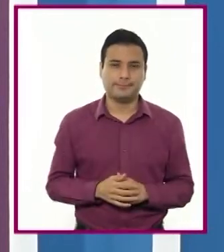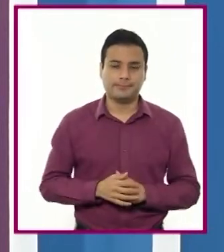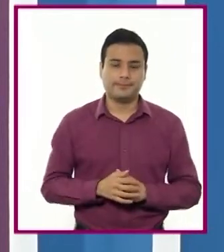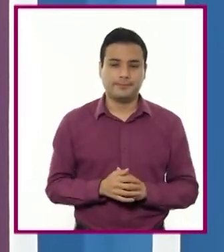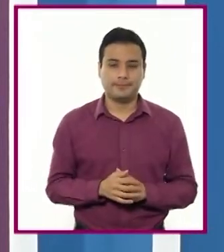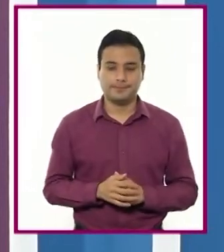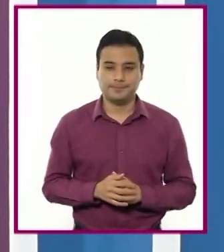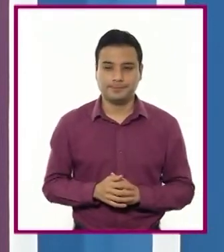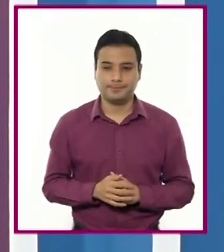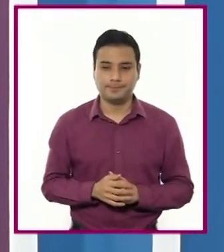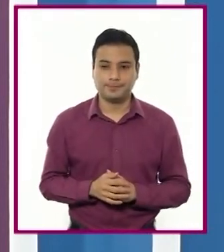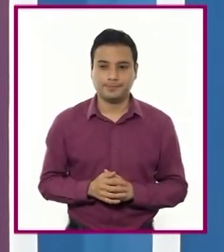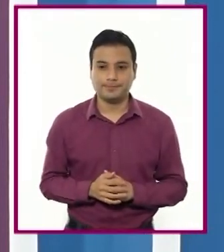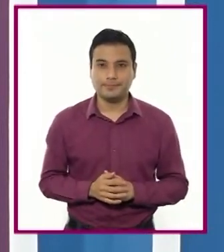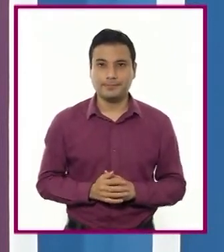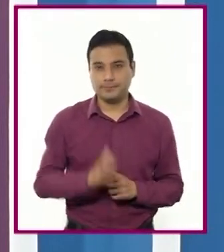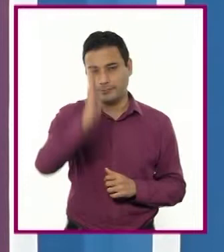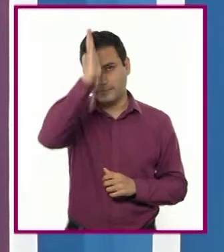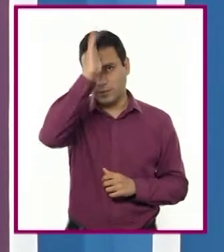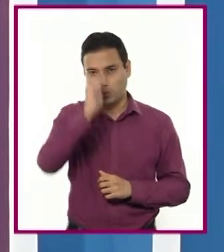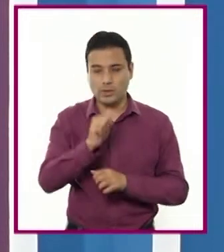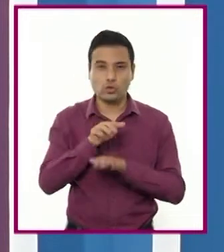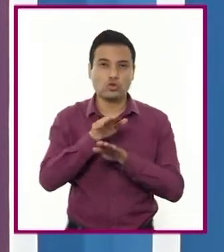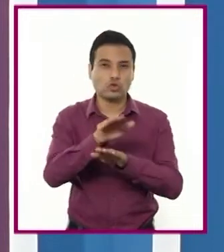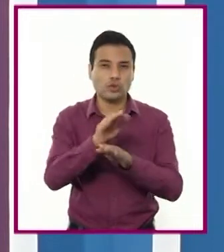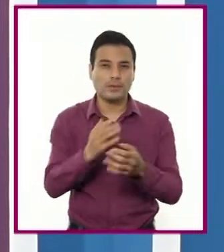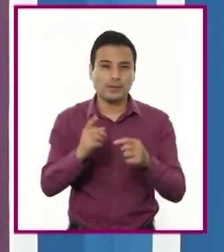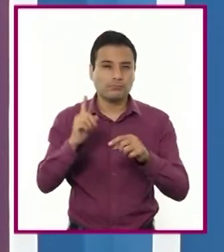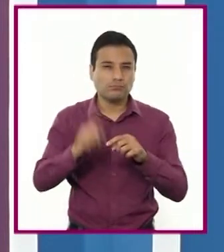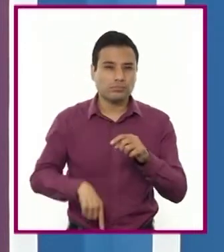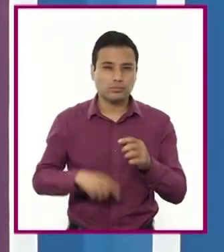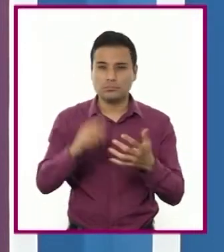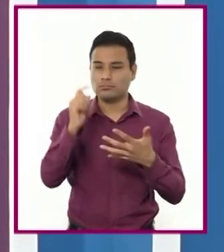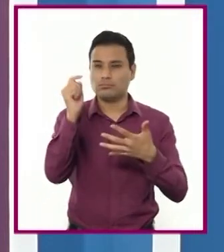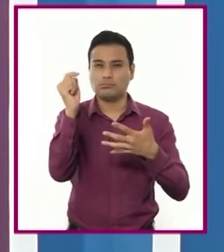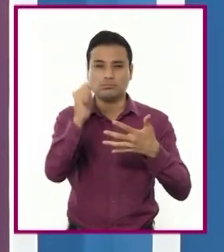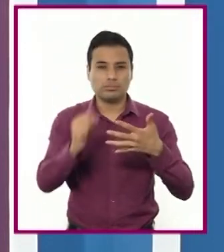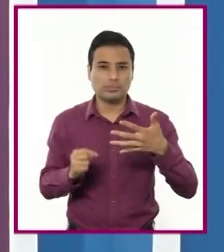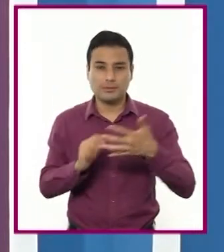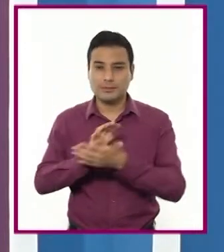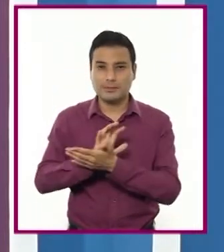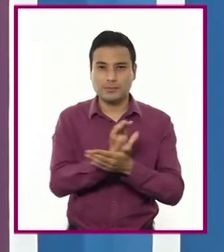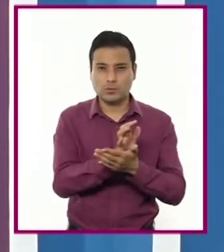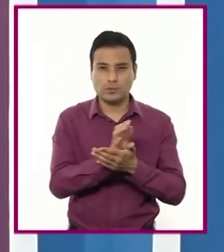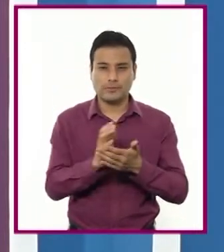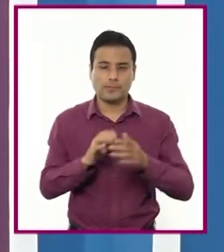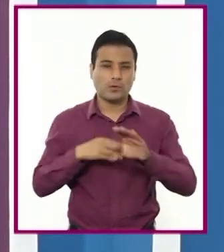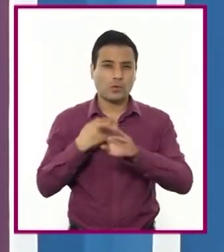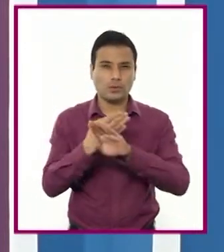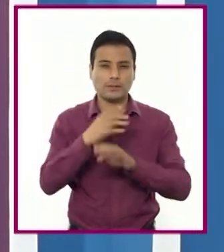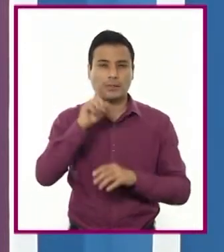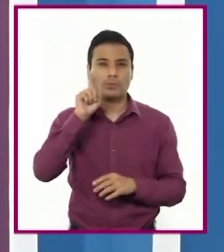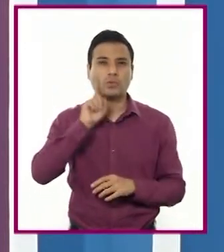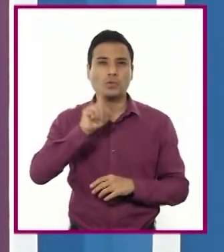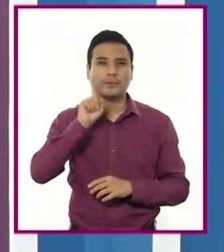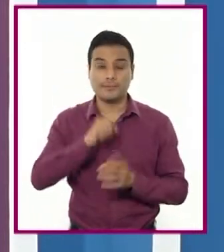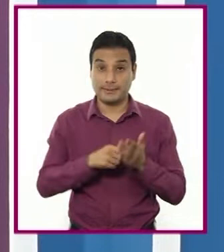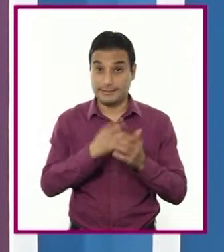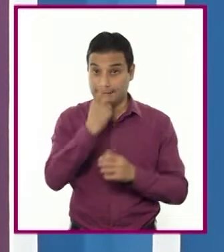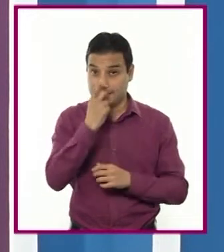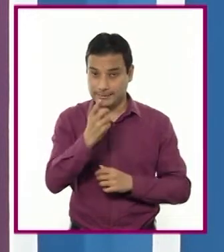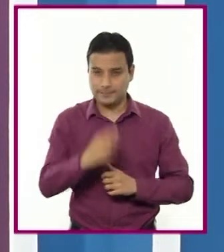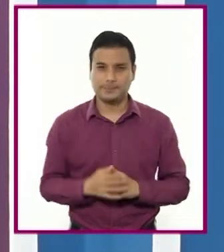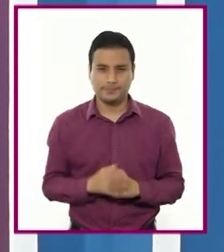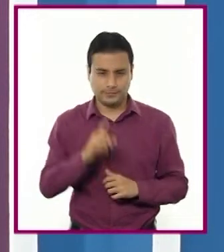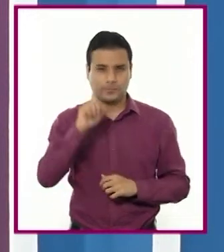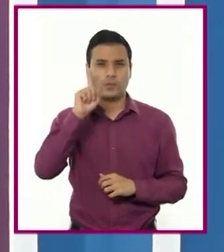jóvenes. La Convención sobre la Eliminación de todas las formas de discriminación contra la mujer establece también los derechos de